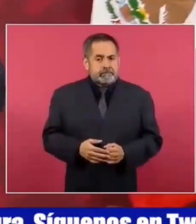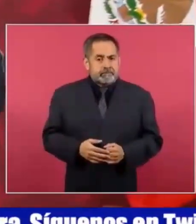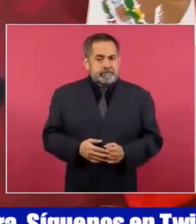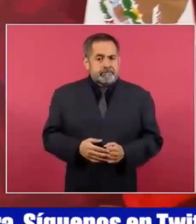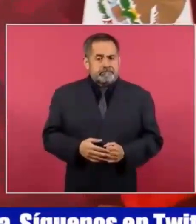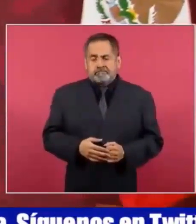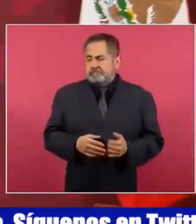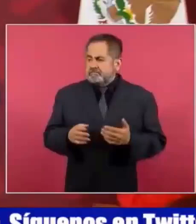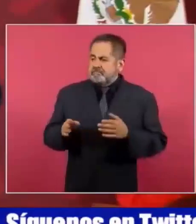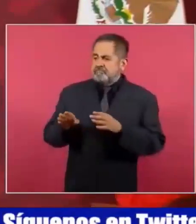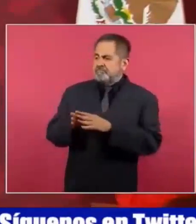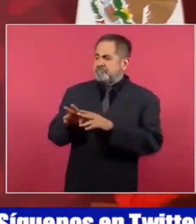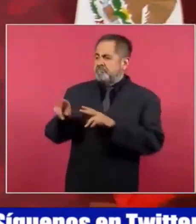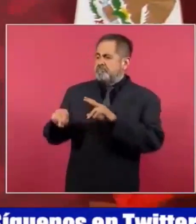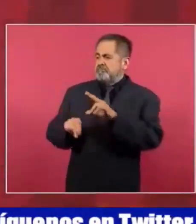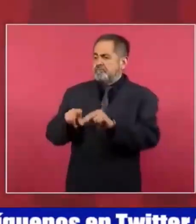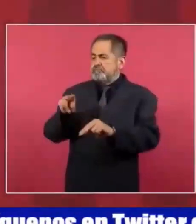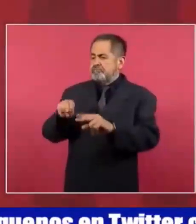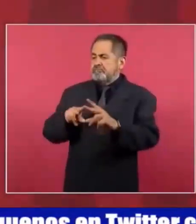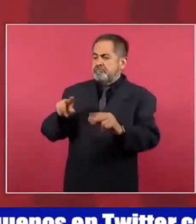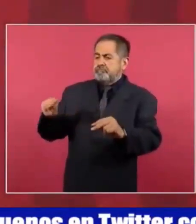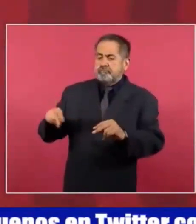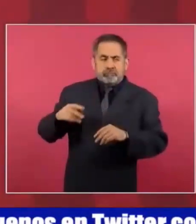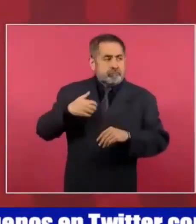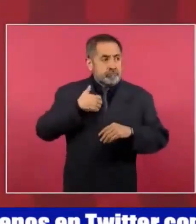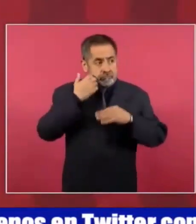todo este esfuerzo de construcción de paz, ¿no?